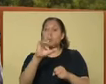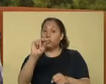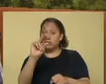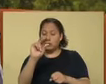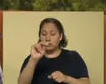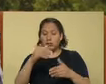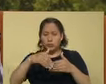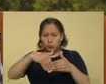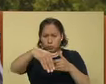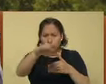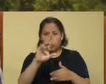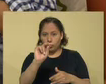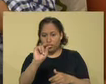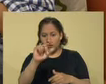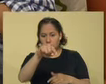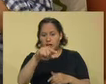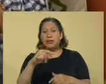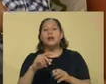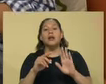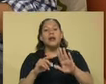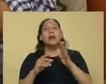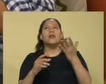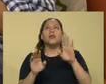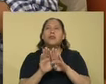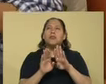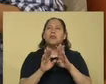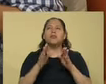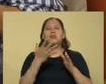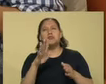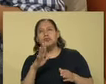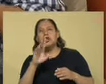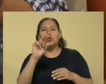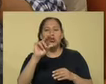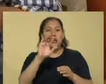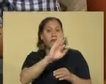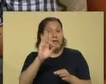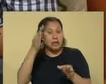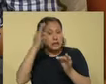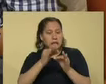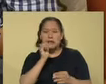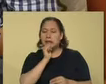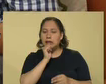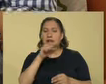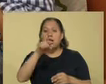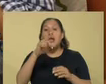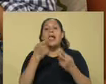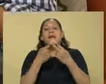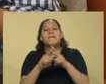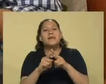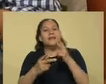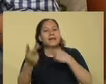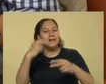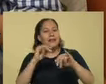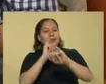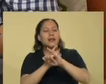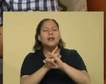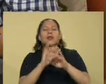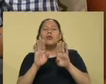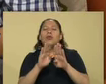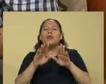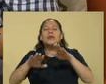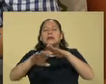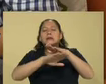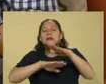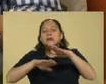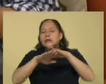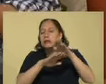aunque no hay una fecha exacta, se sabe que a mediados de la década de los 80 ya existe Internet muy primitivo, digámosle